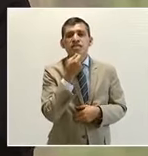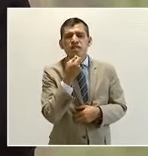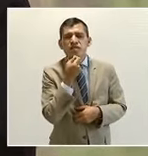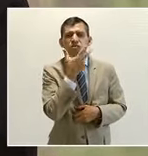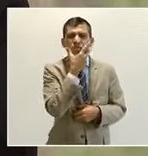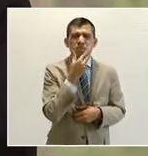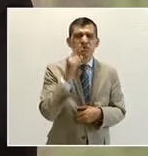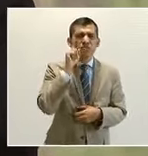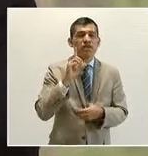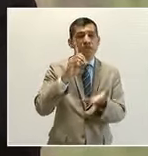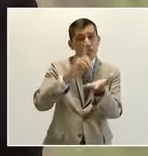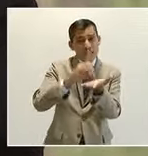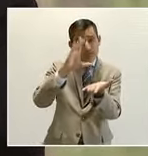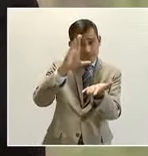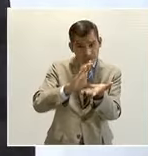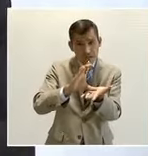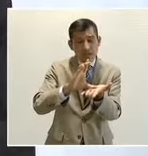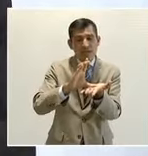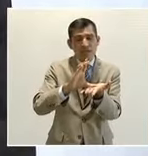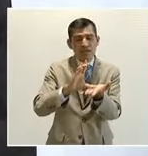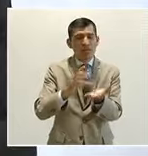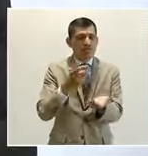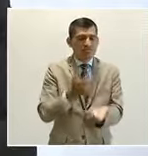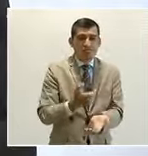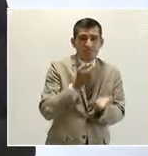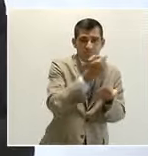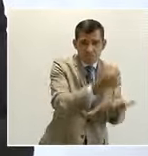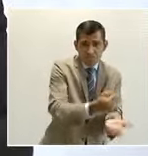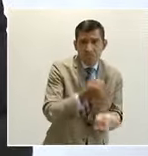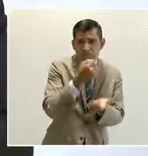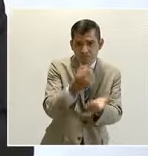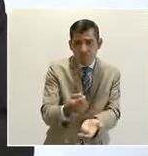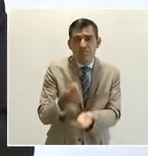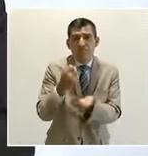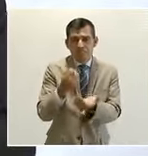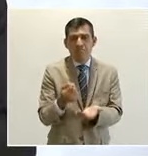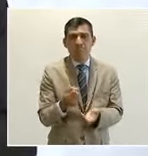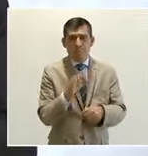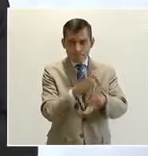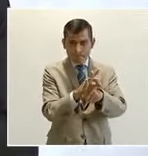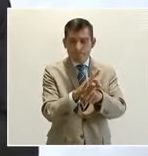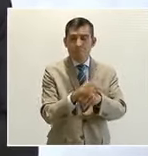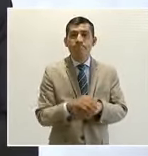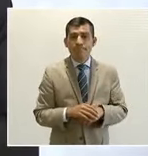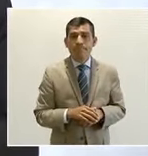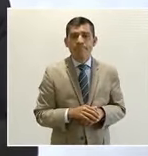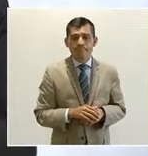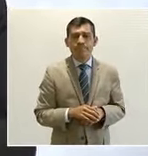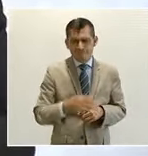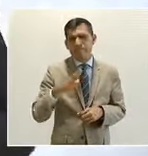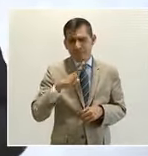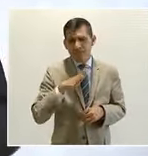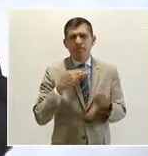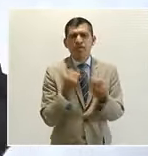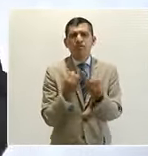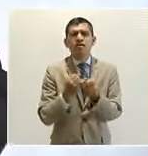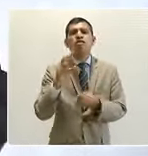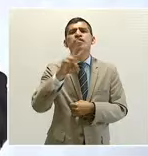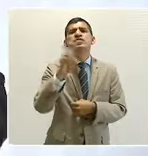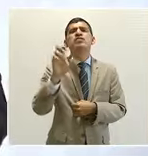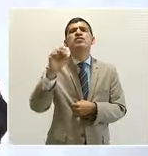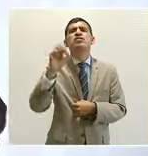con discapacidad que reciben su pensión aquí también hay 268